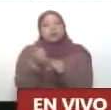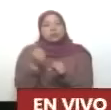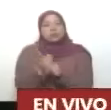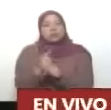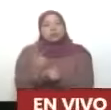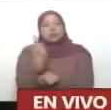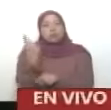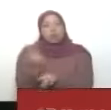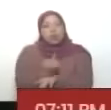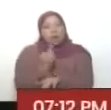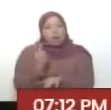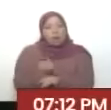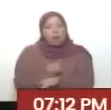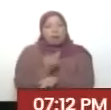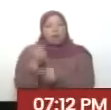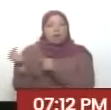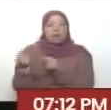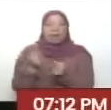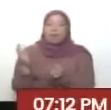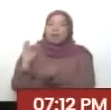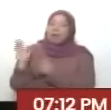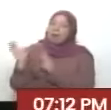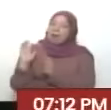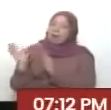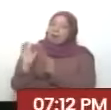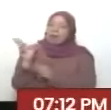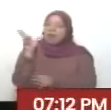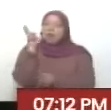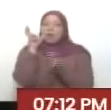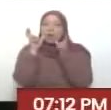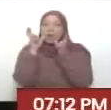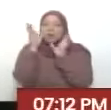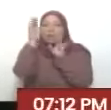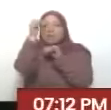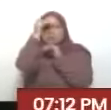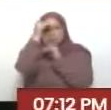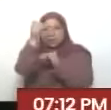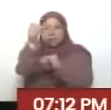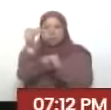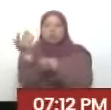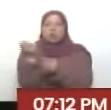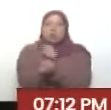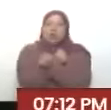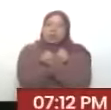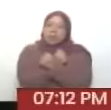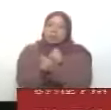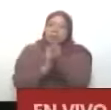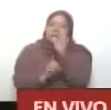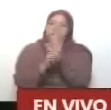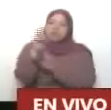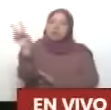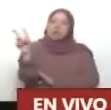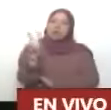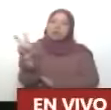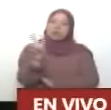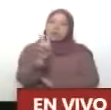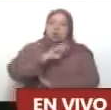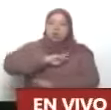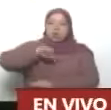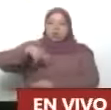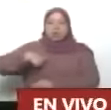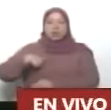una hora, hora y media, porque me gusta escucharla. El amor que ha desarrollado por Venezuela, por lo